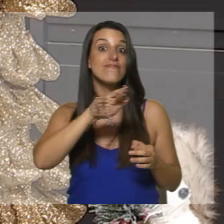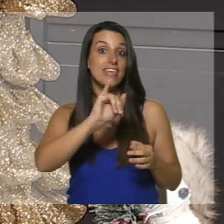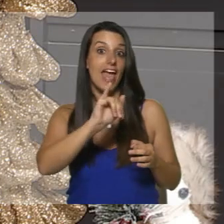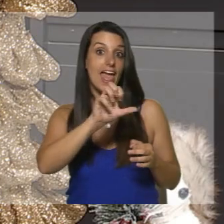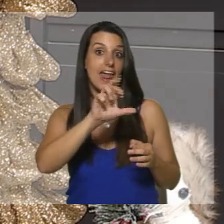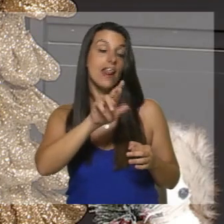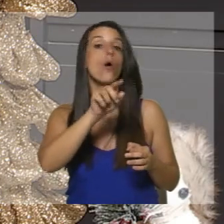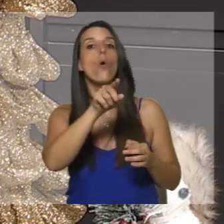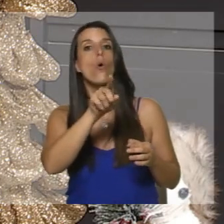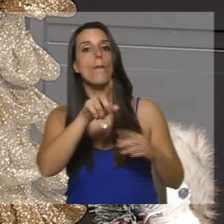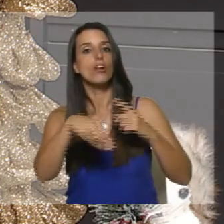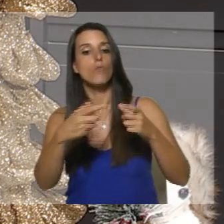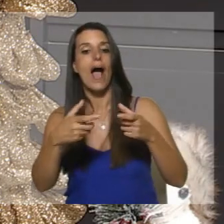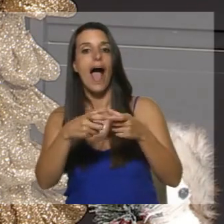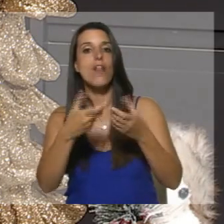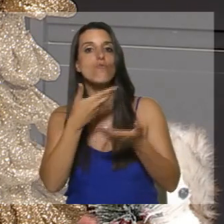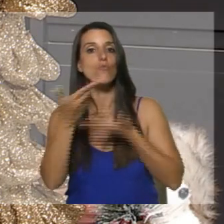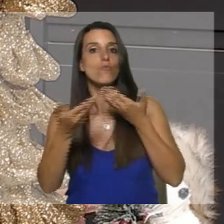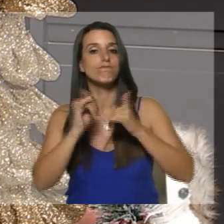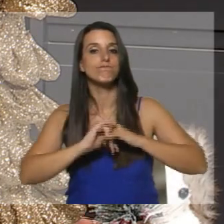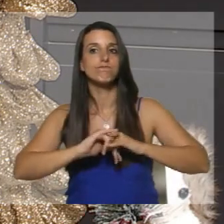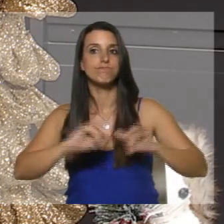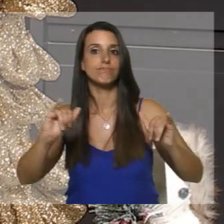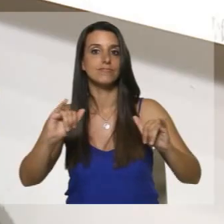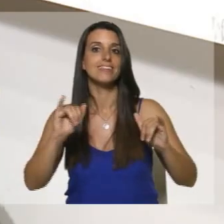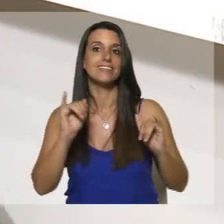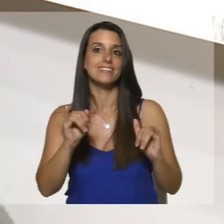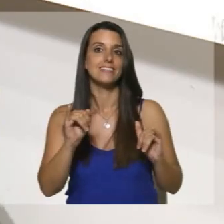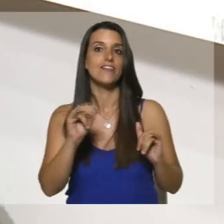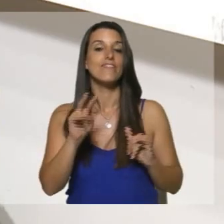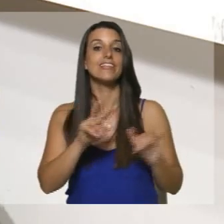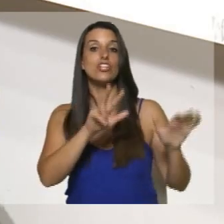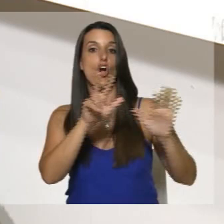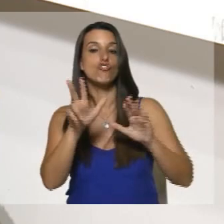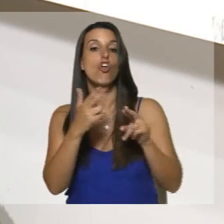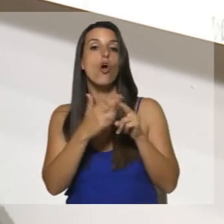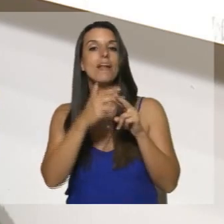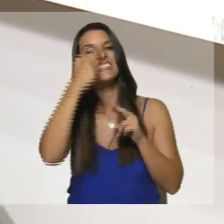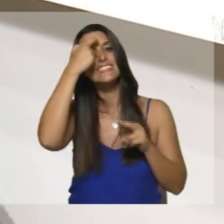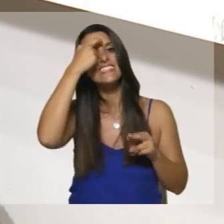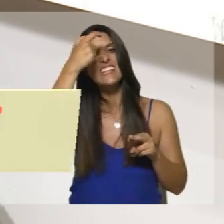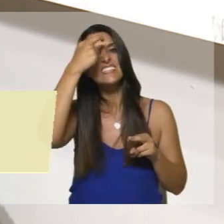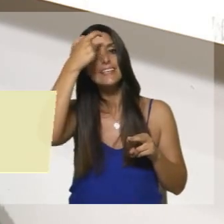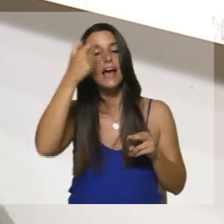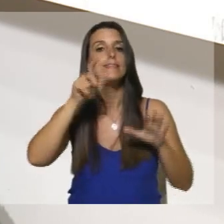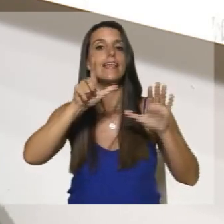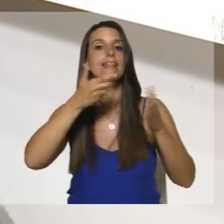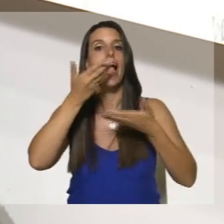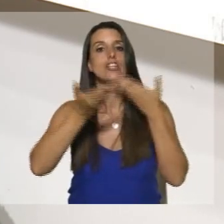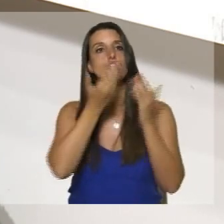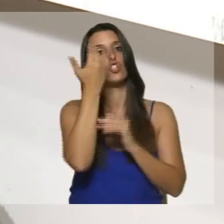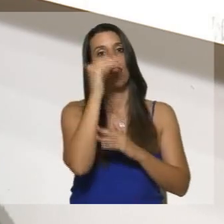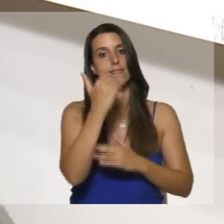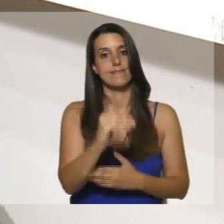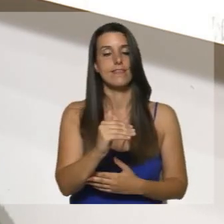álbum, Esencia, quien próximamente está por salir el álbum también. Sí, el 28 sale Esencia, es un álbum de 7 temas. Va a tener